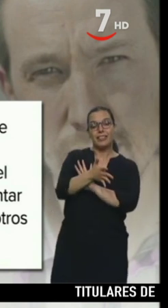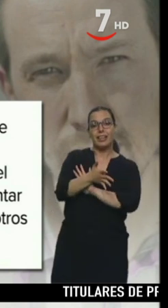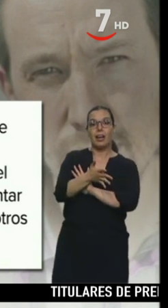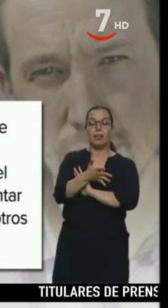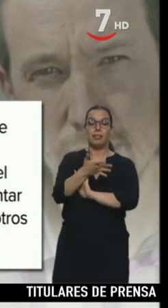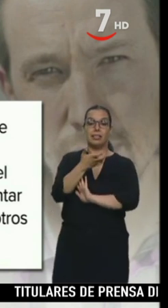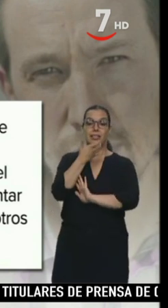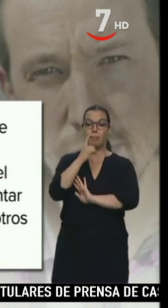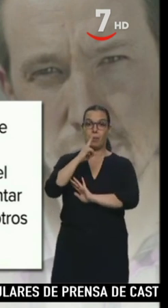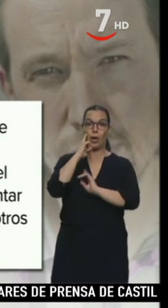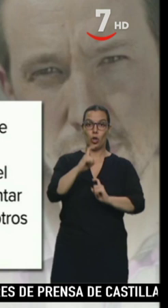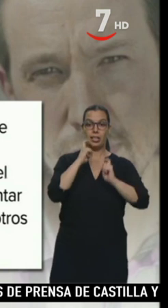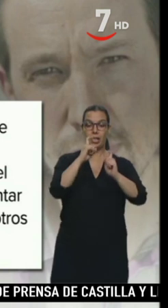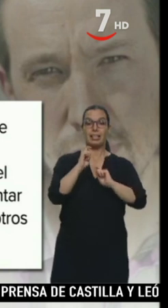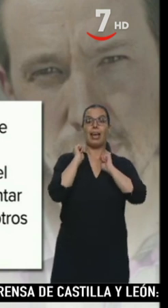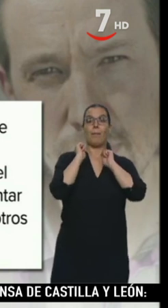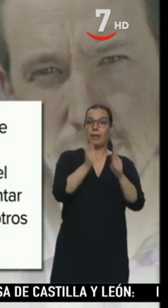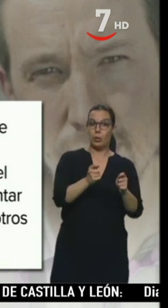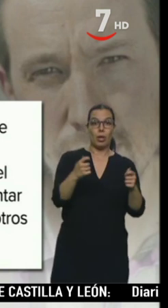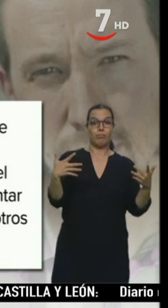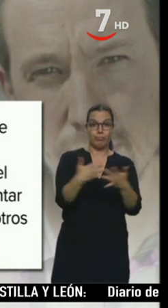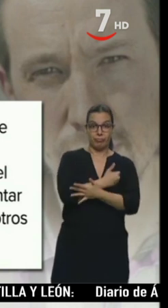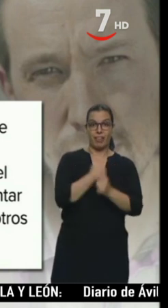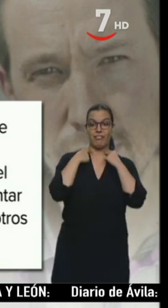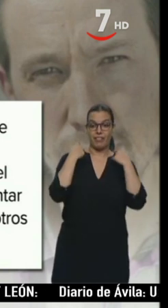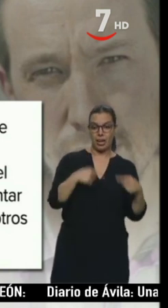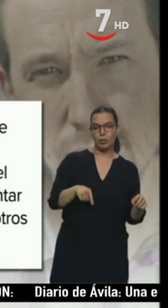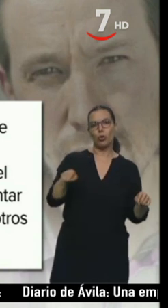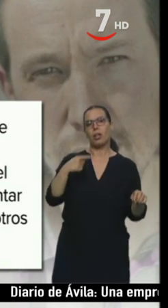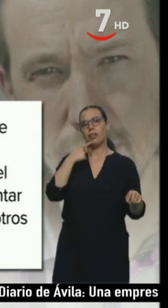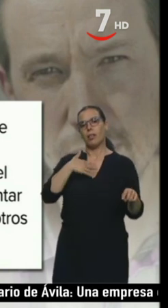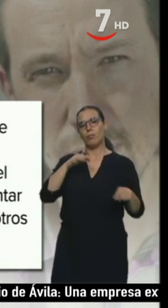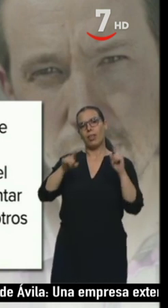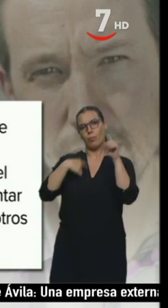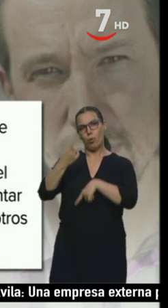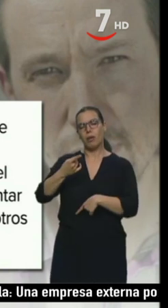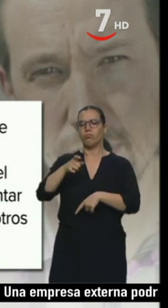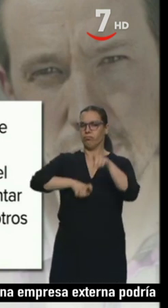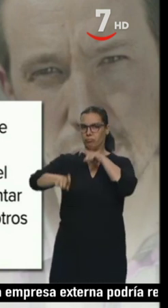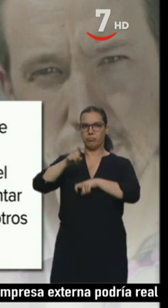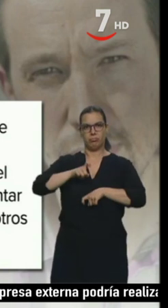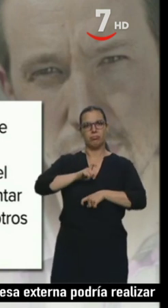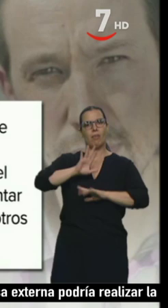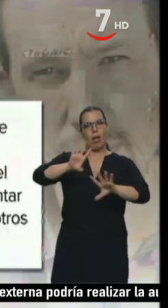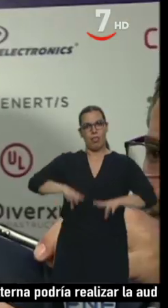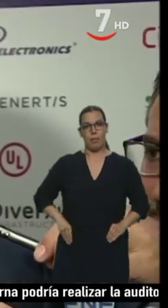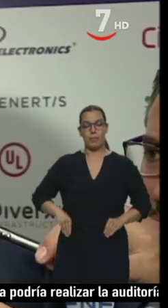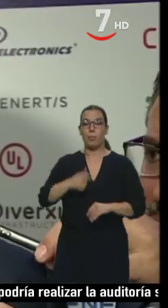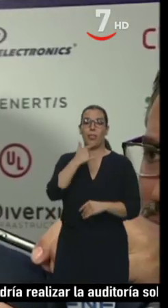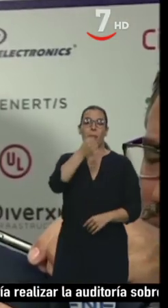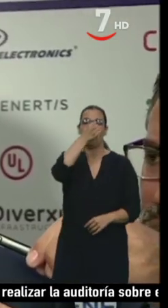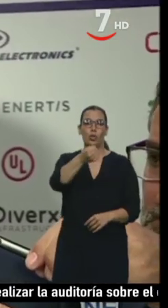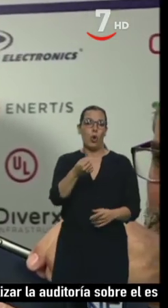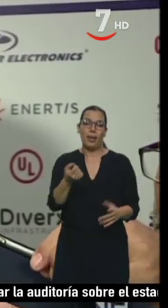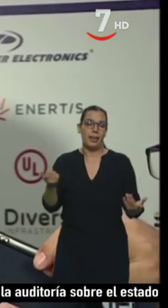la investidura, el líder de Unidas Podemos abre la puerta a dar marcha atrás. Según el PSOE, este mensaje no es nuevo. No creo